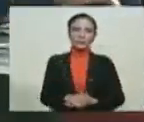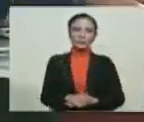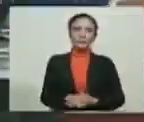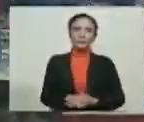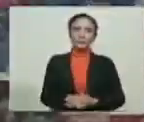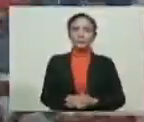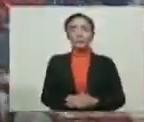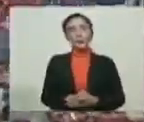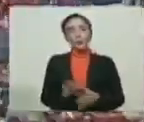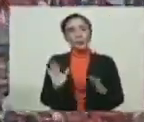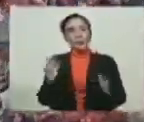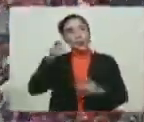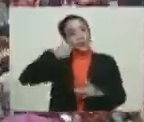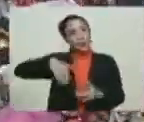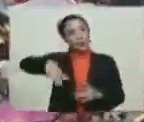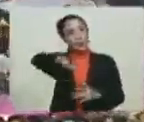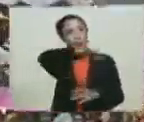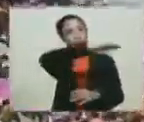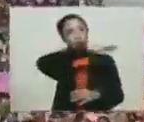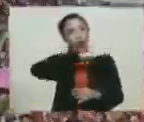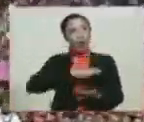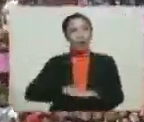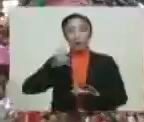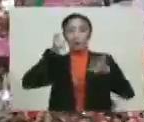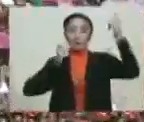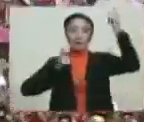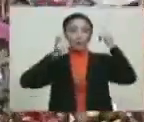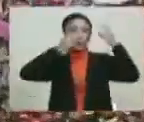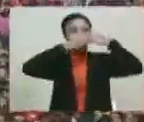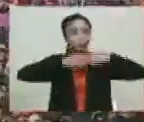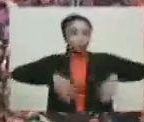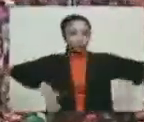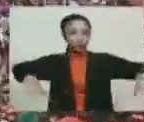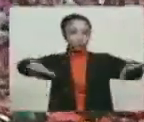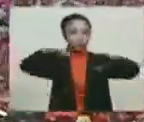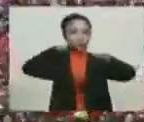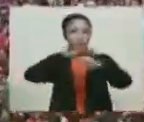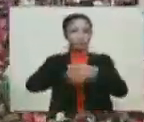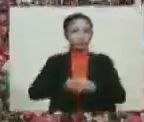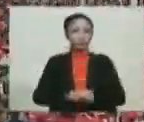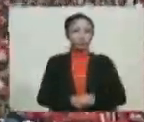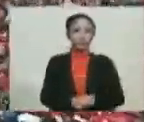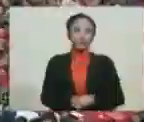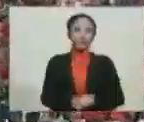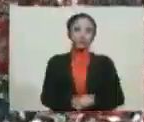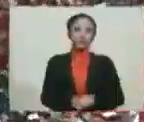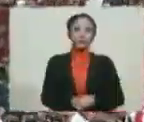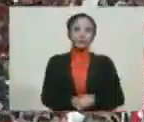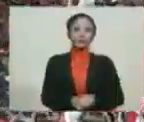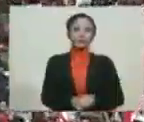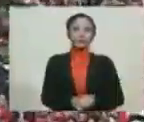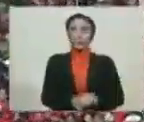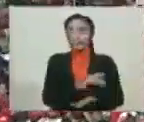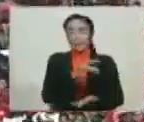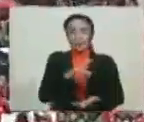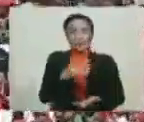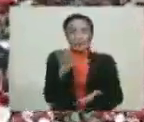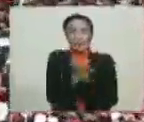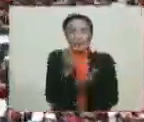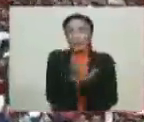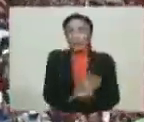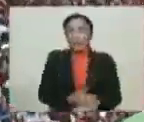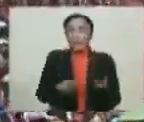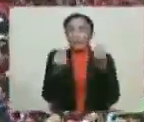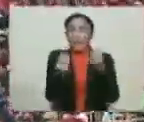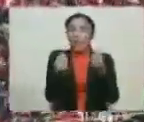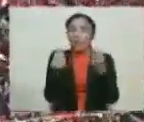venezolano el chavismo el bolivarianismo siempre ha sido mayoría